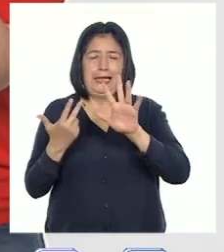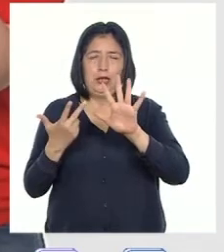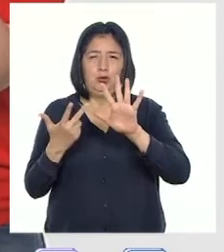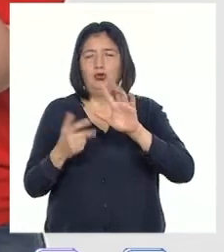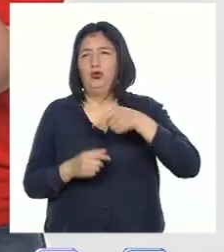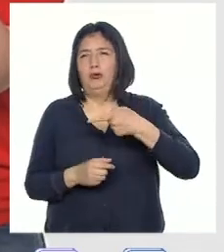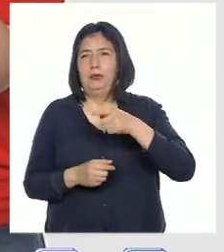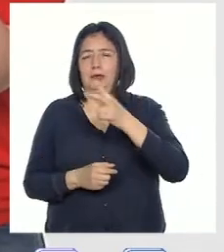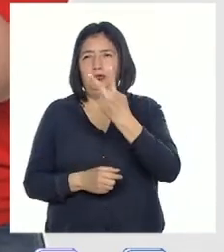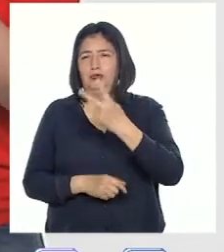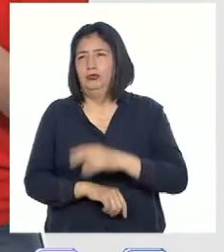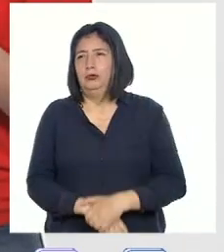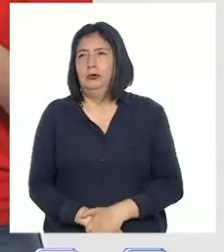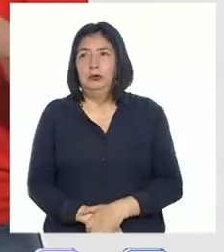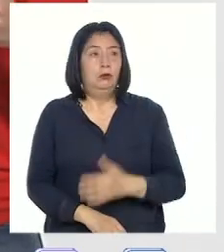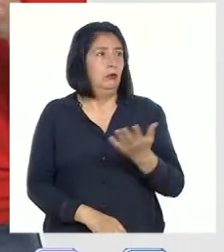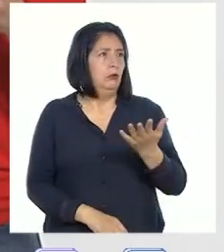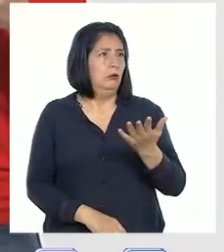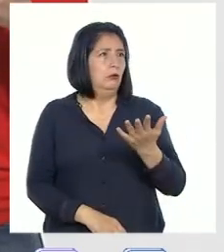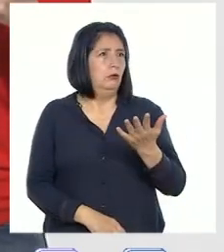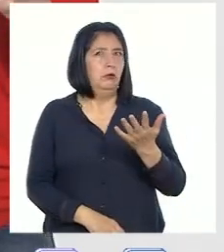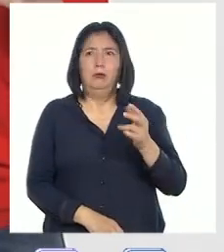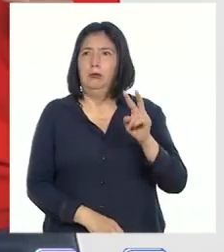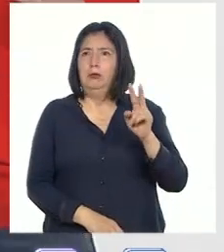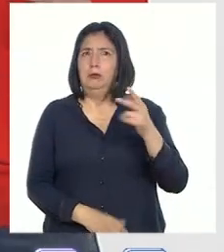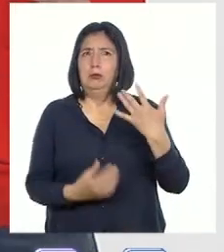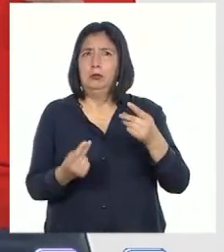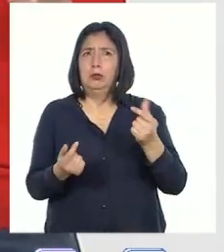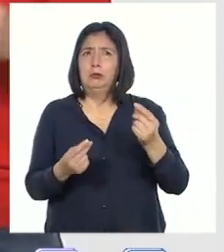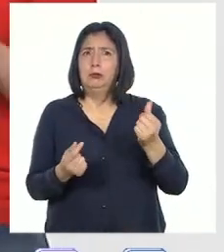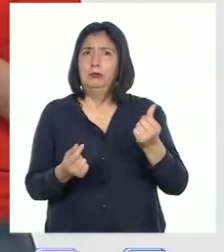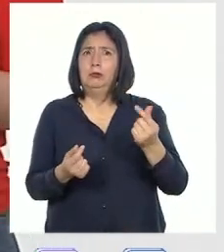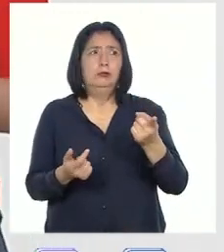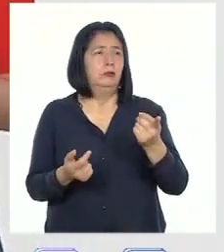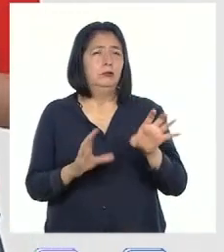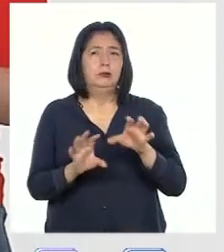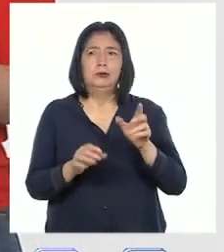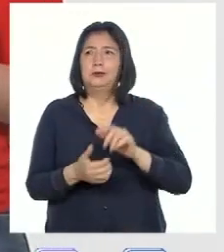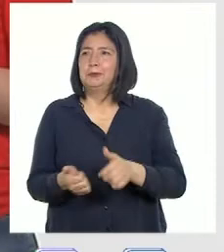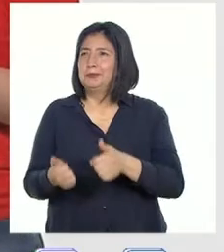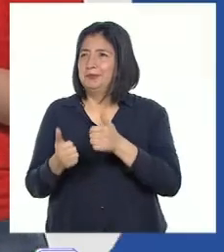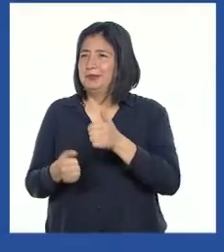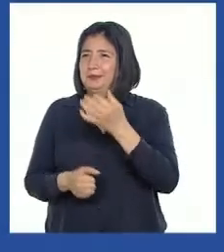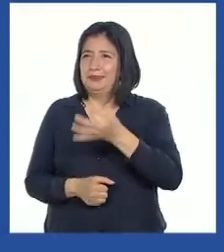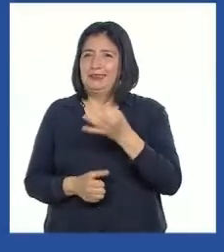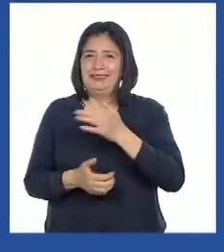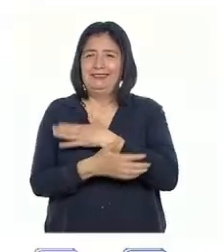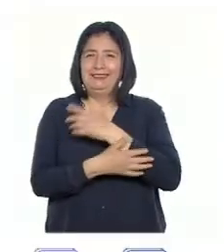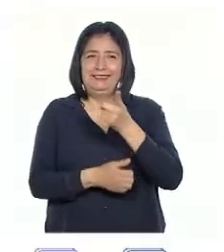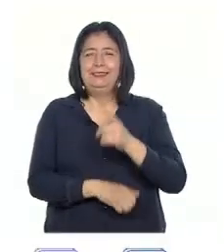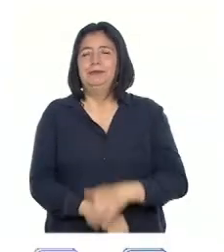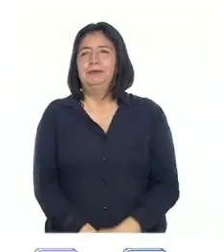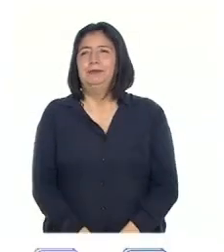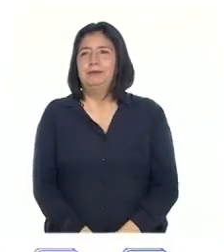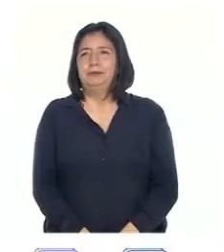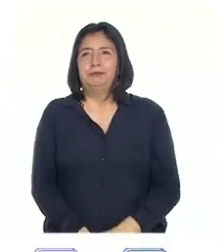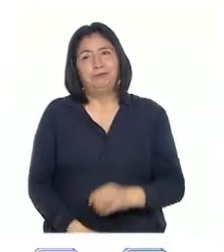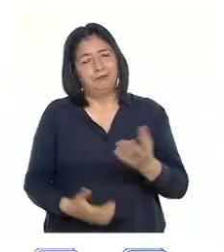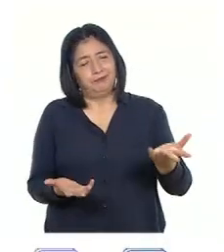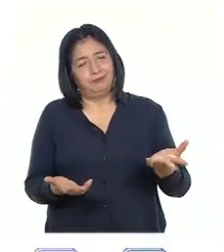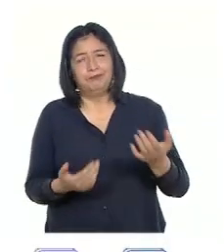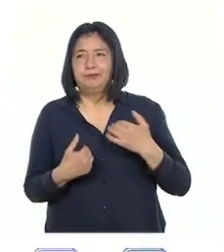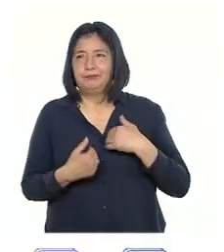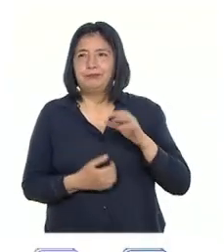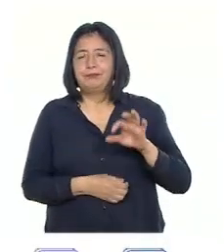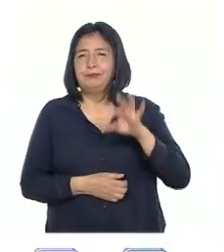248,2. ¡Ah! ¡Uy, Valesnova! Acabaste el toque. ¡Qué excelente! De verdad, te felicito. Sí, Katy.